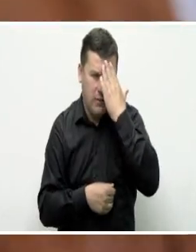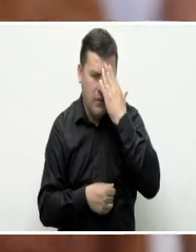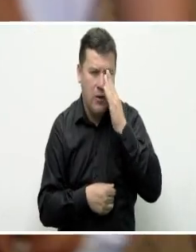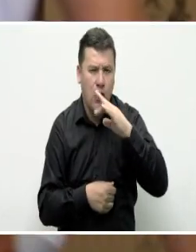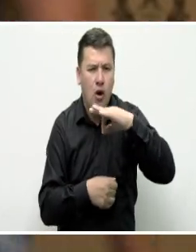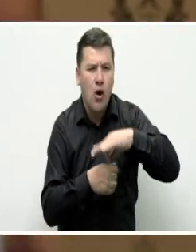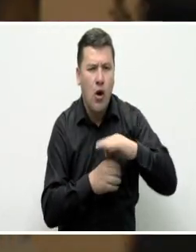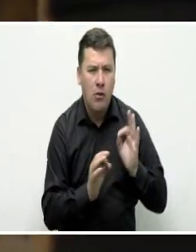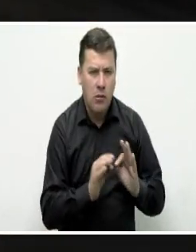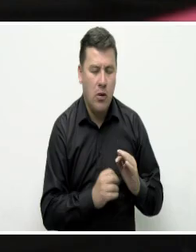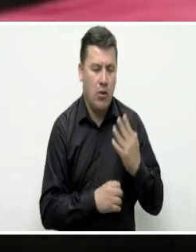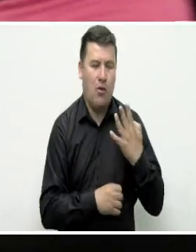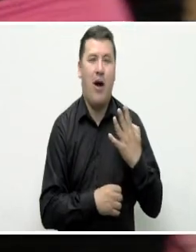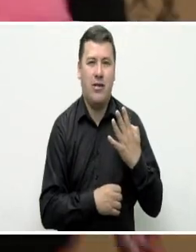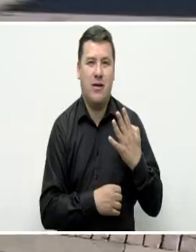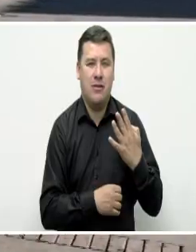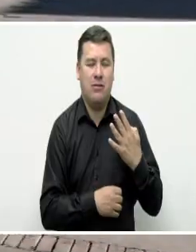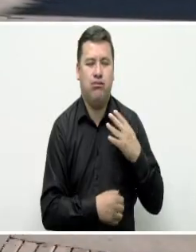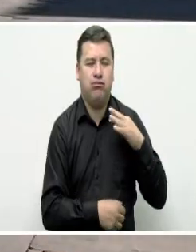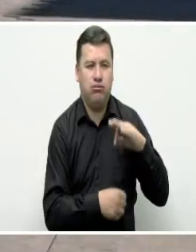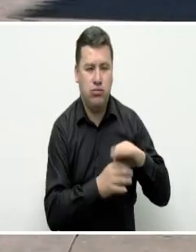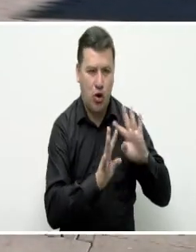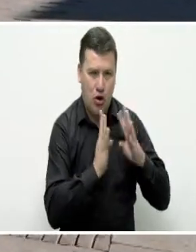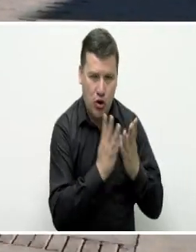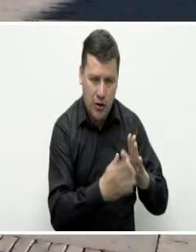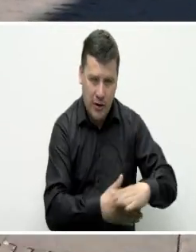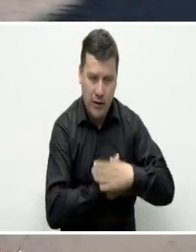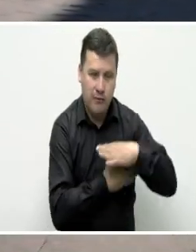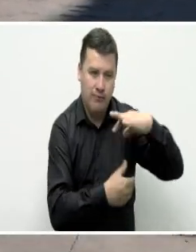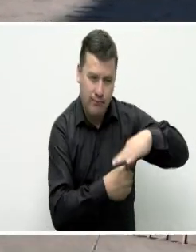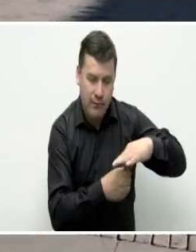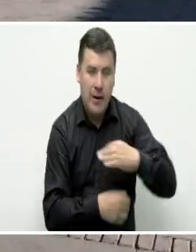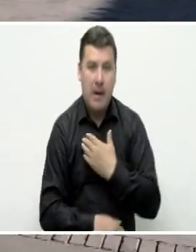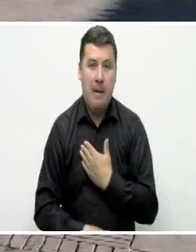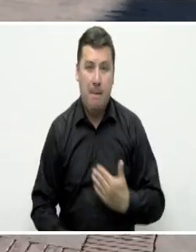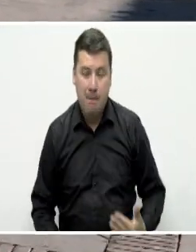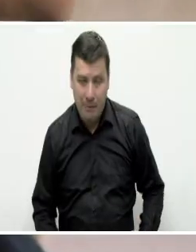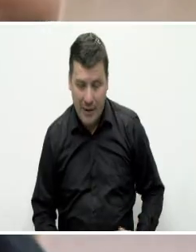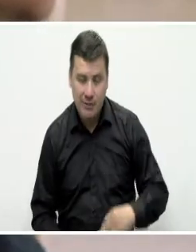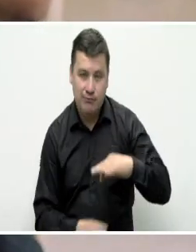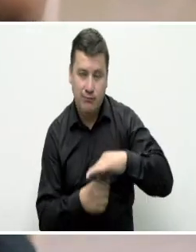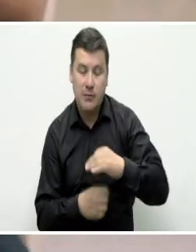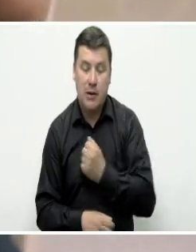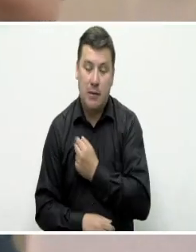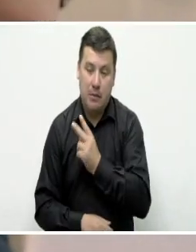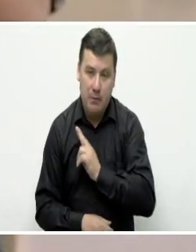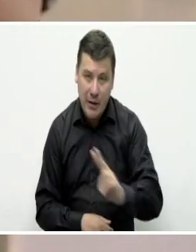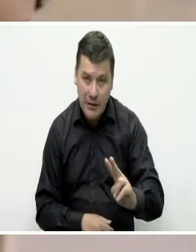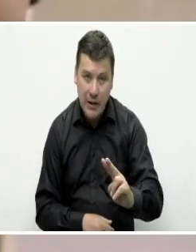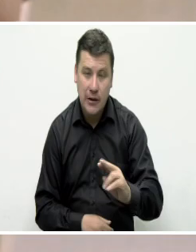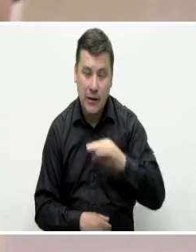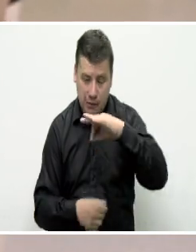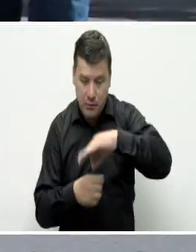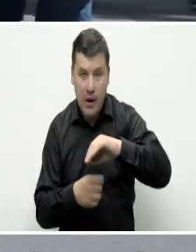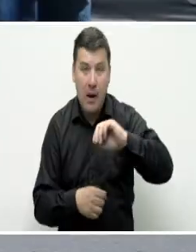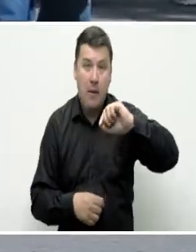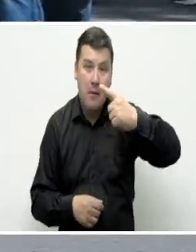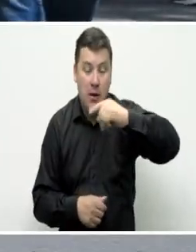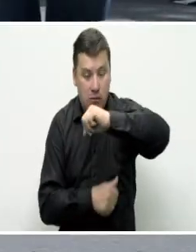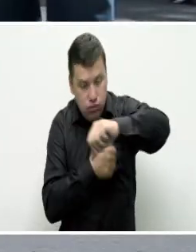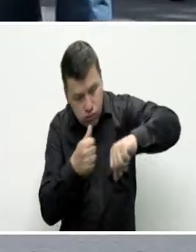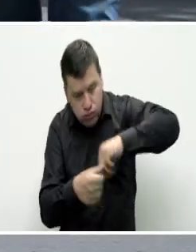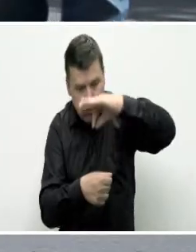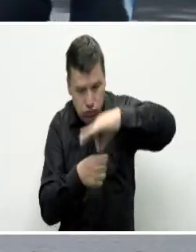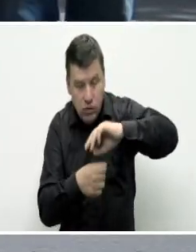mecanismos, 4 elecciones nacionales: Congreso de la República, presidente y vicepresidente, primera y segunda vuelta, así como consulta